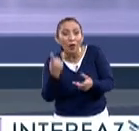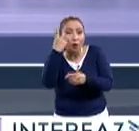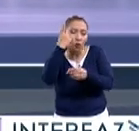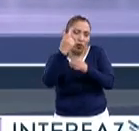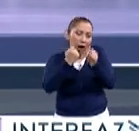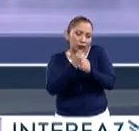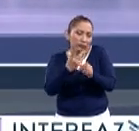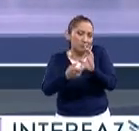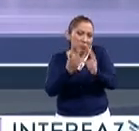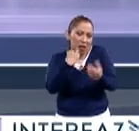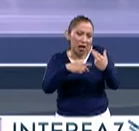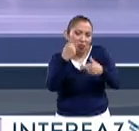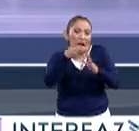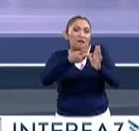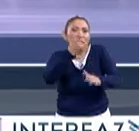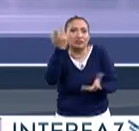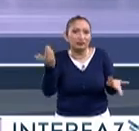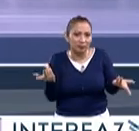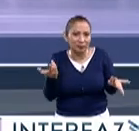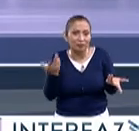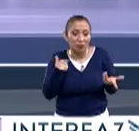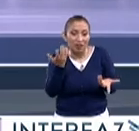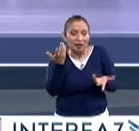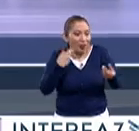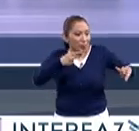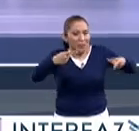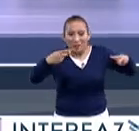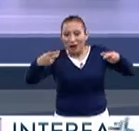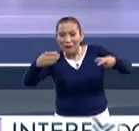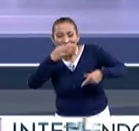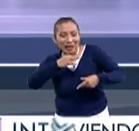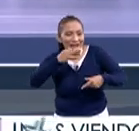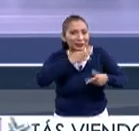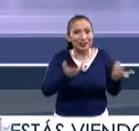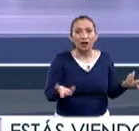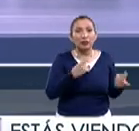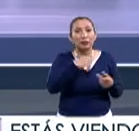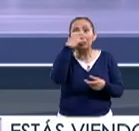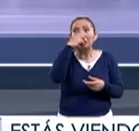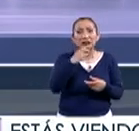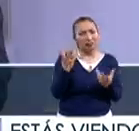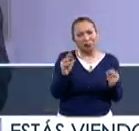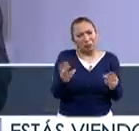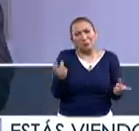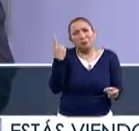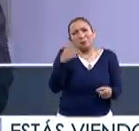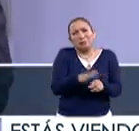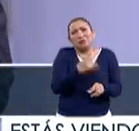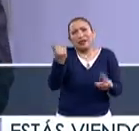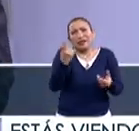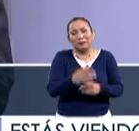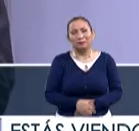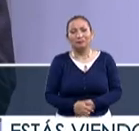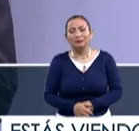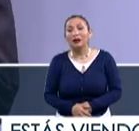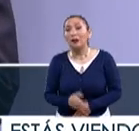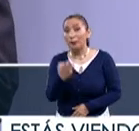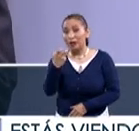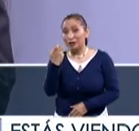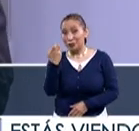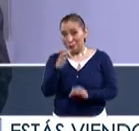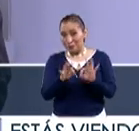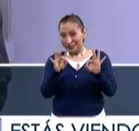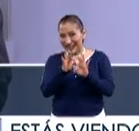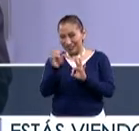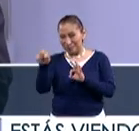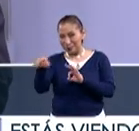año, y entonces tiene que hacer una buena celebración, no puede ponerse triste. Claro. Claro, y creo que lo más icónico dentro